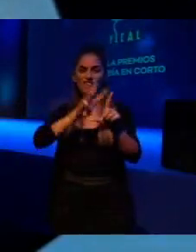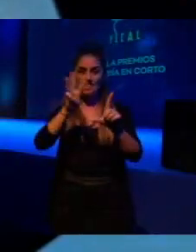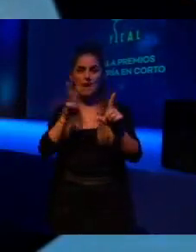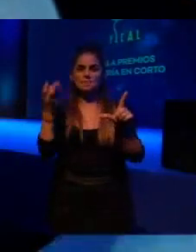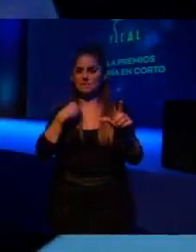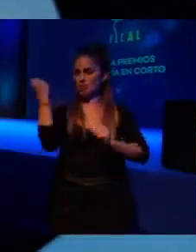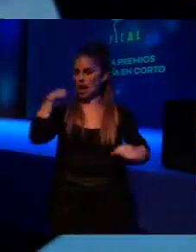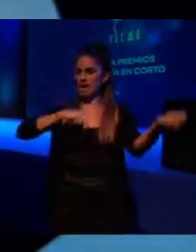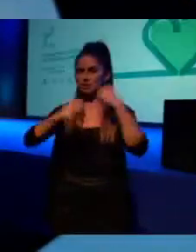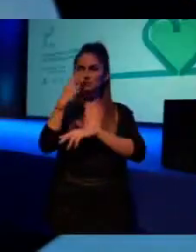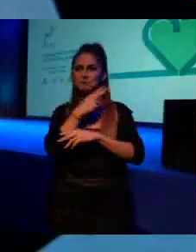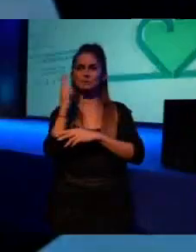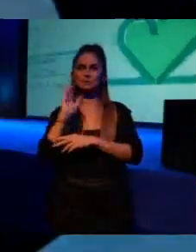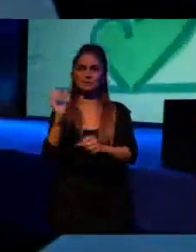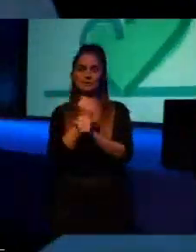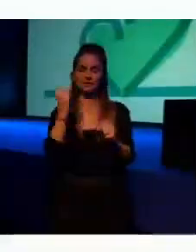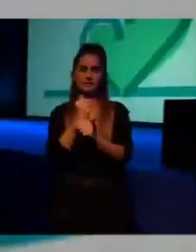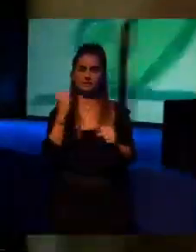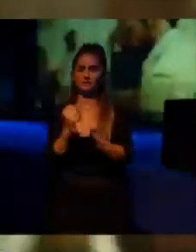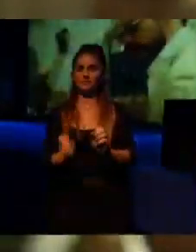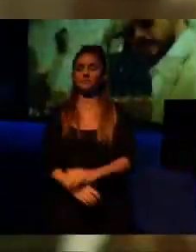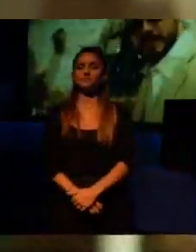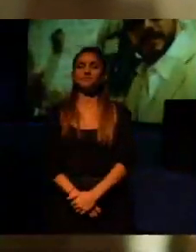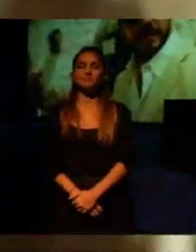comprometido con su oficio.